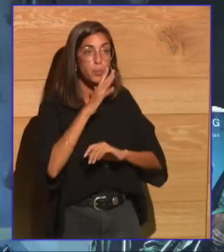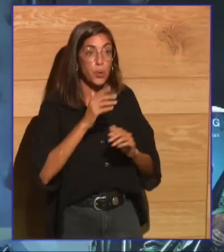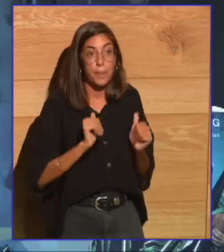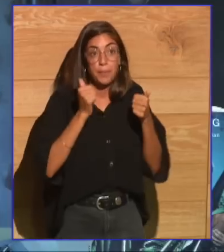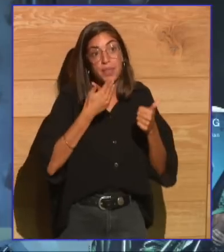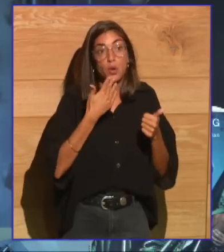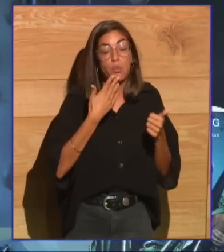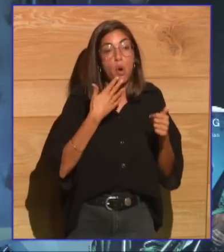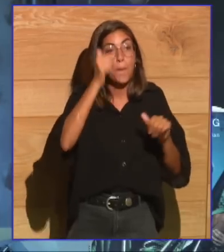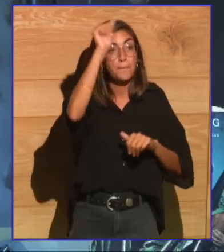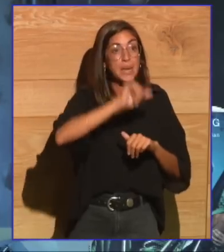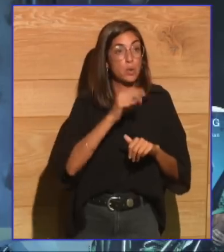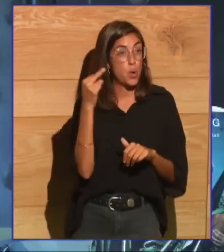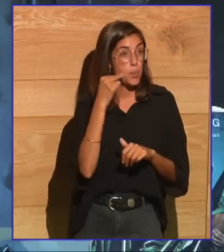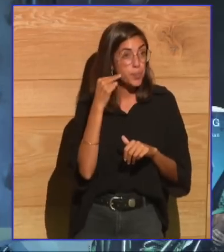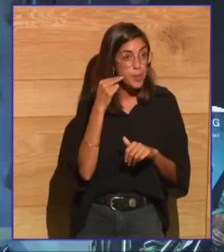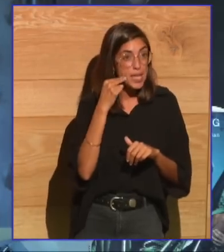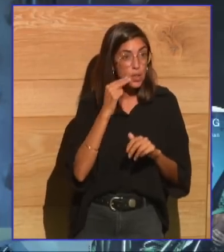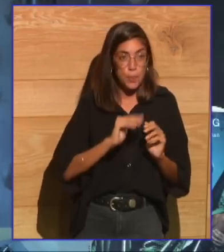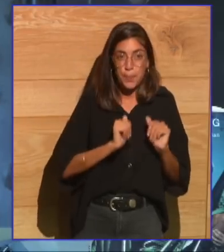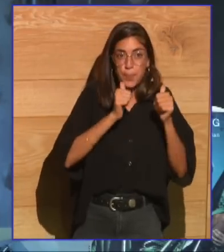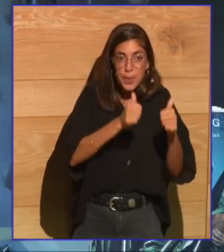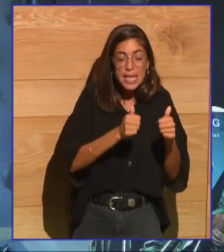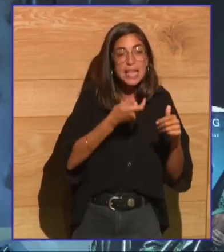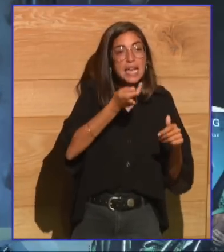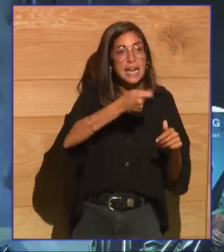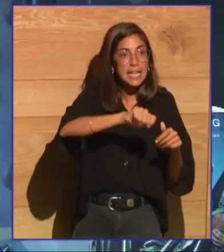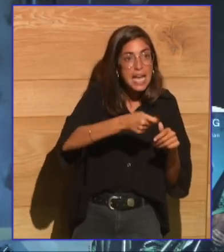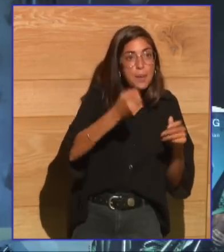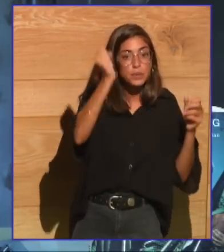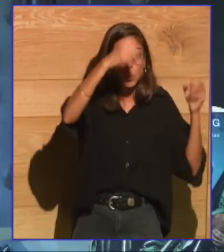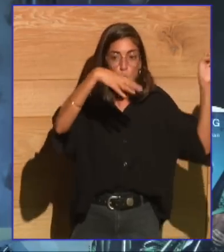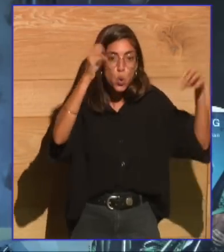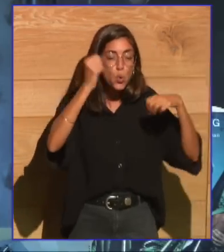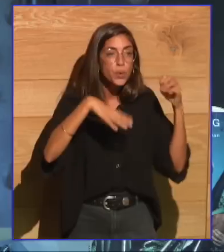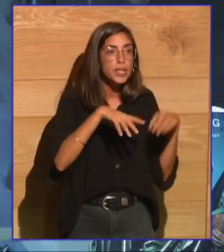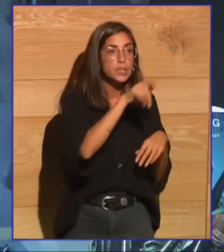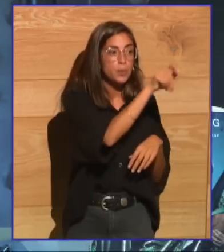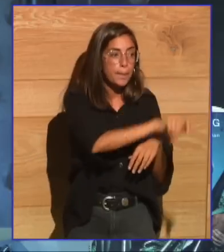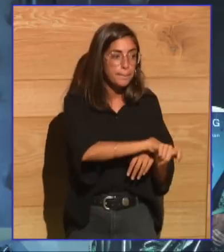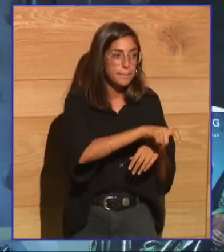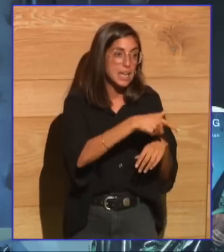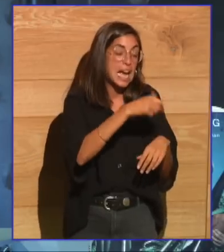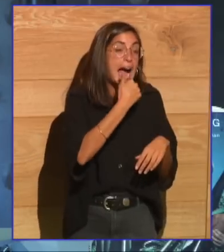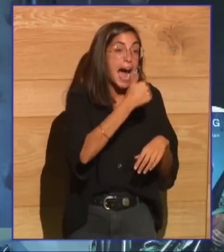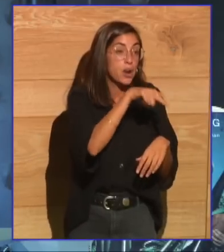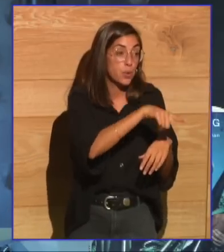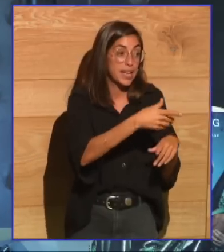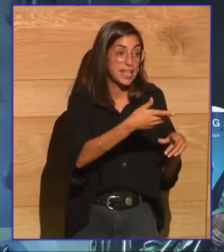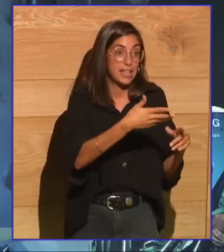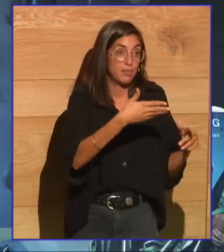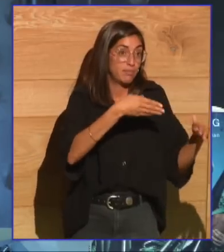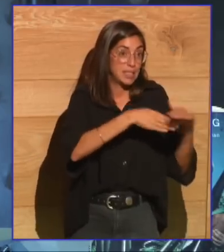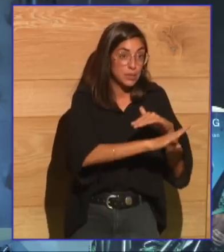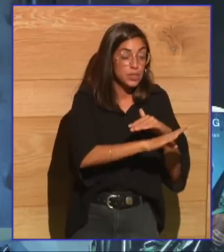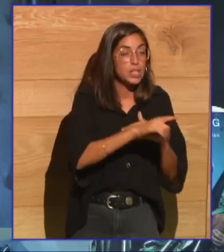terror desde el inicio con las llaves y las luces ese ser en el cobertizo el niño es que es prácticamente nula